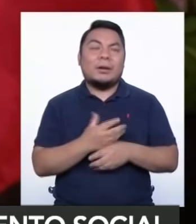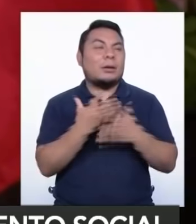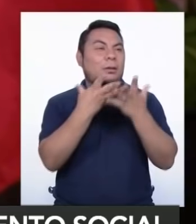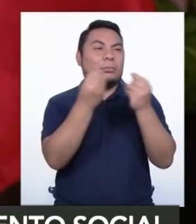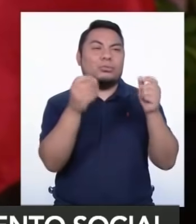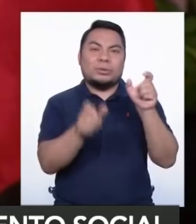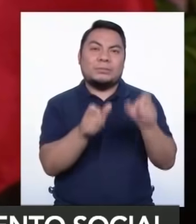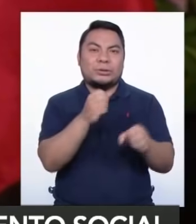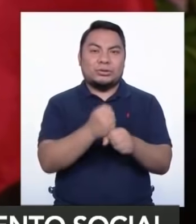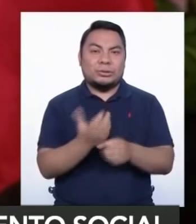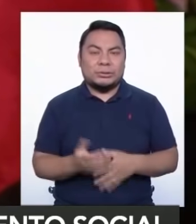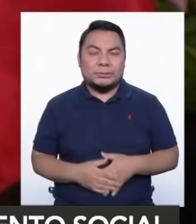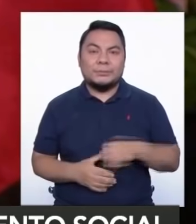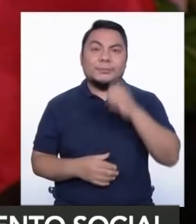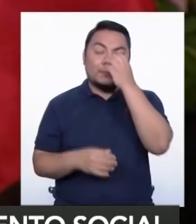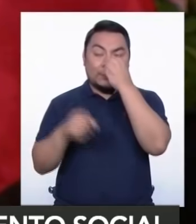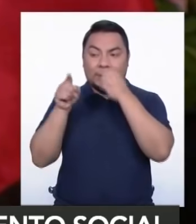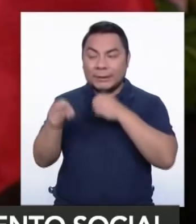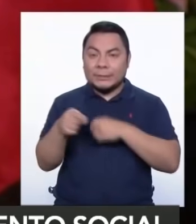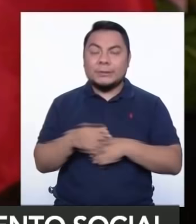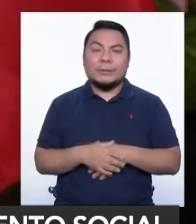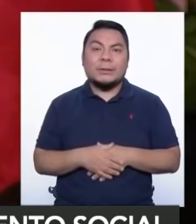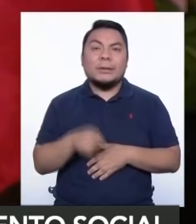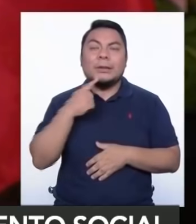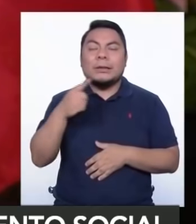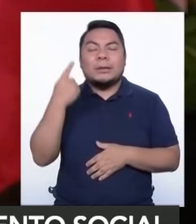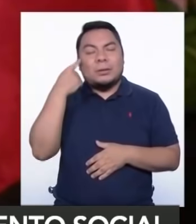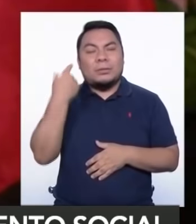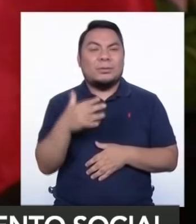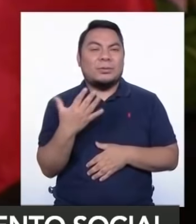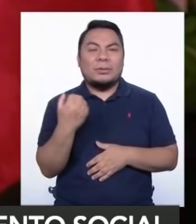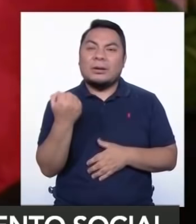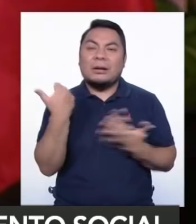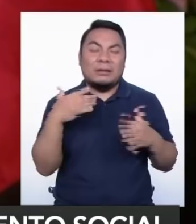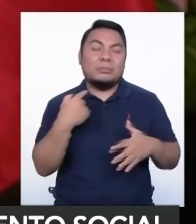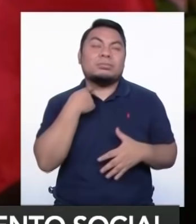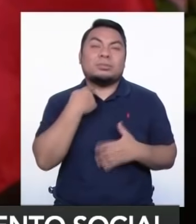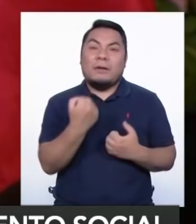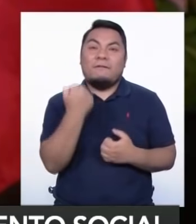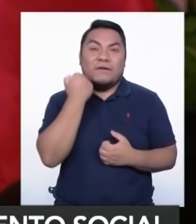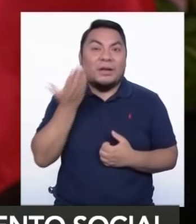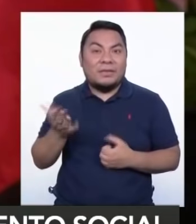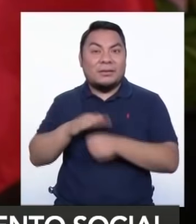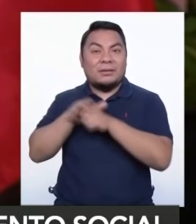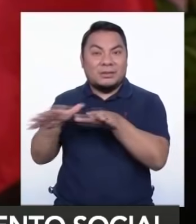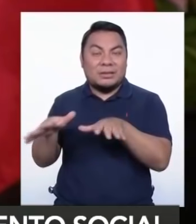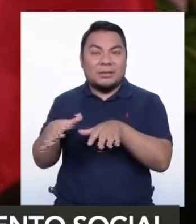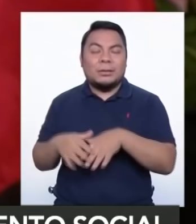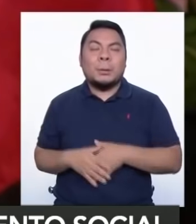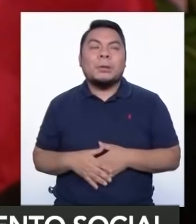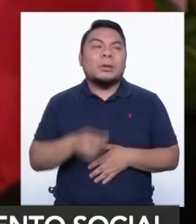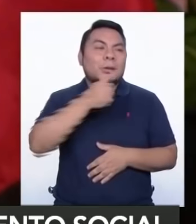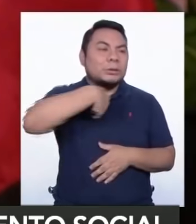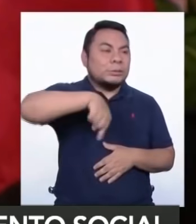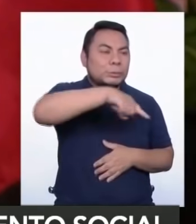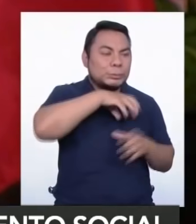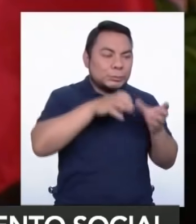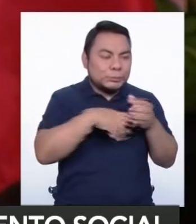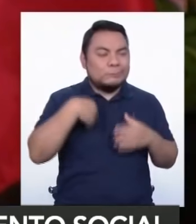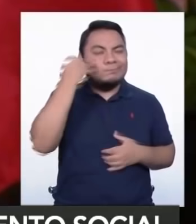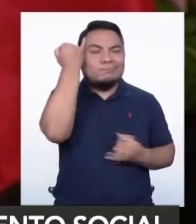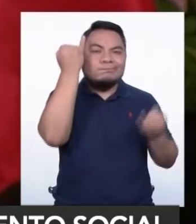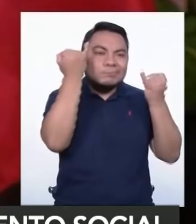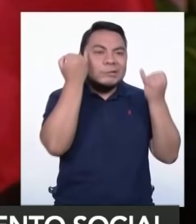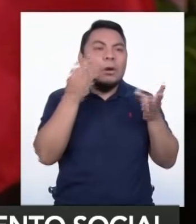muchas personas. Y dentro de esa cruda realidad de afectación, nosotros tenemos que dar